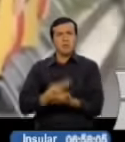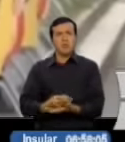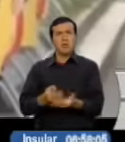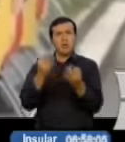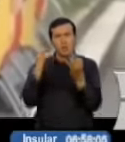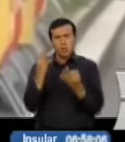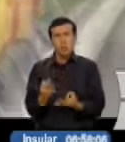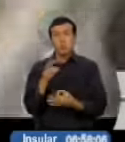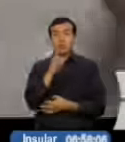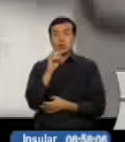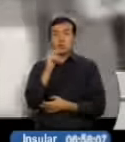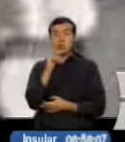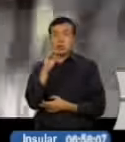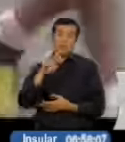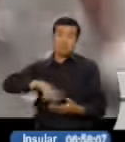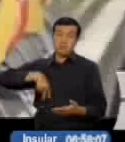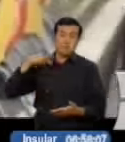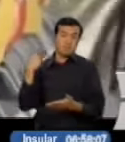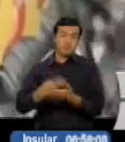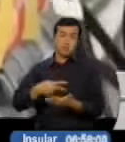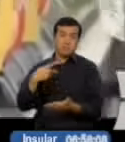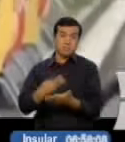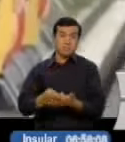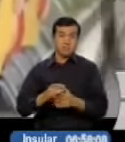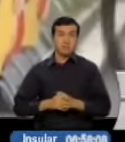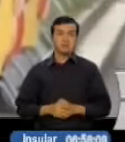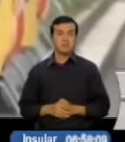a unos 60 kilómetros por hora.